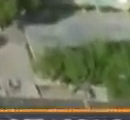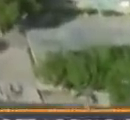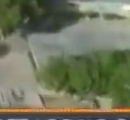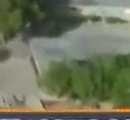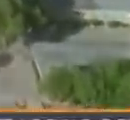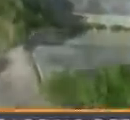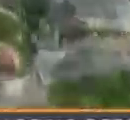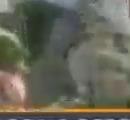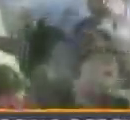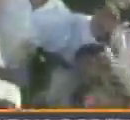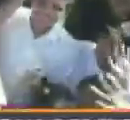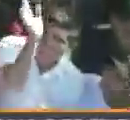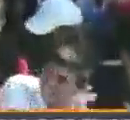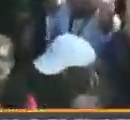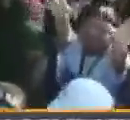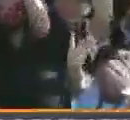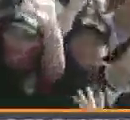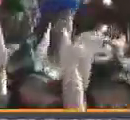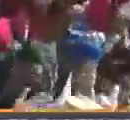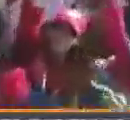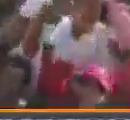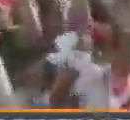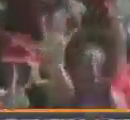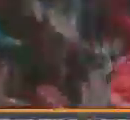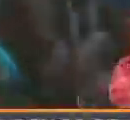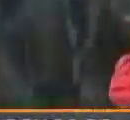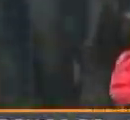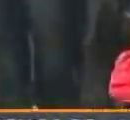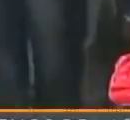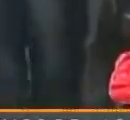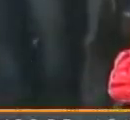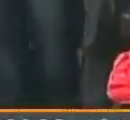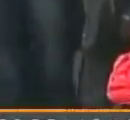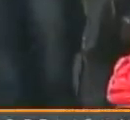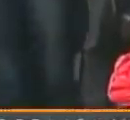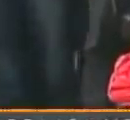estado Zulia, despedimos esta transmisión para Venezolana de Televisión. Adelante.